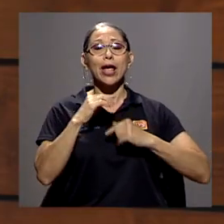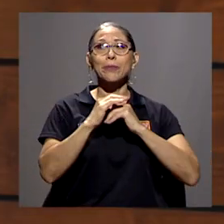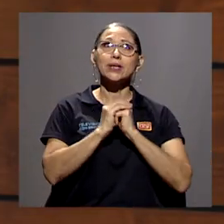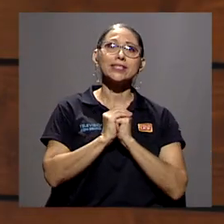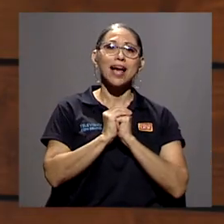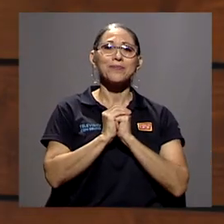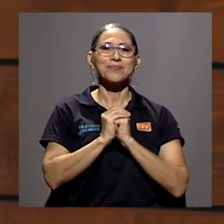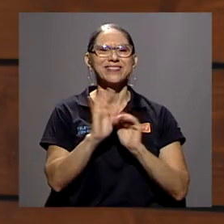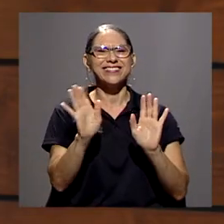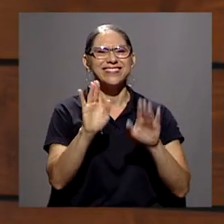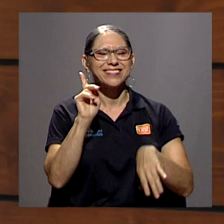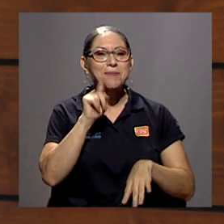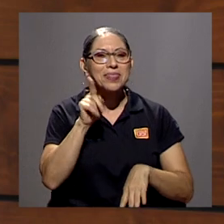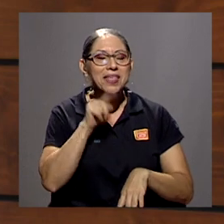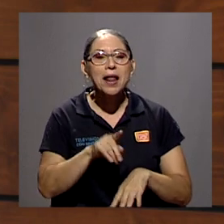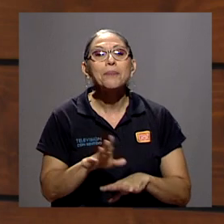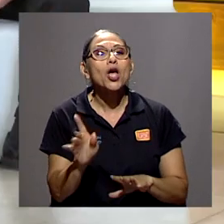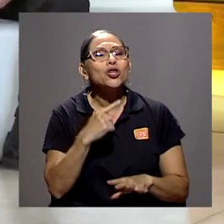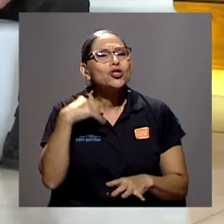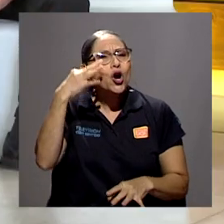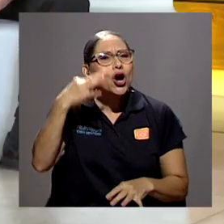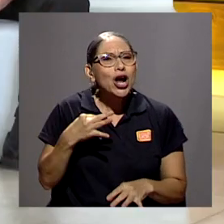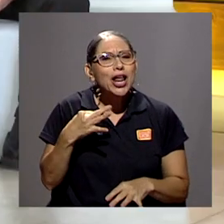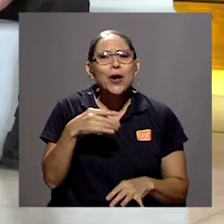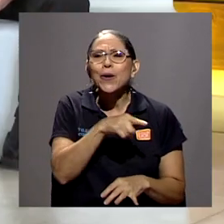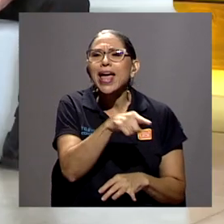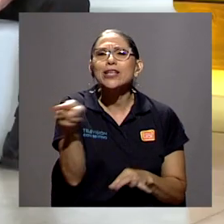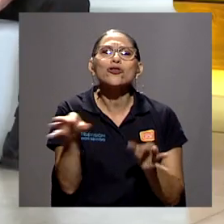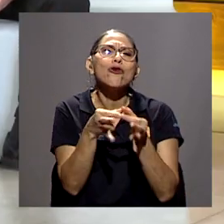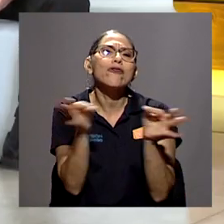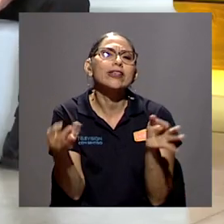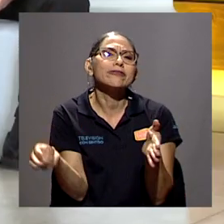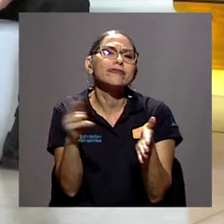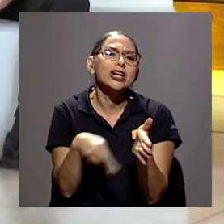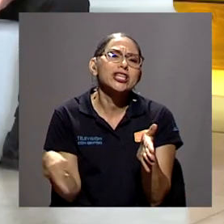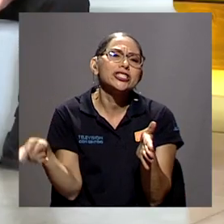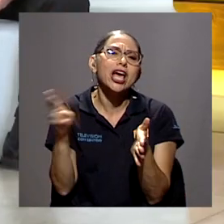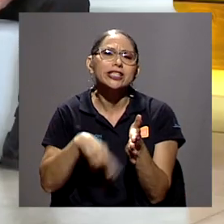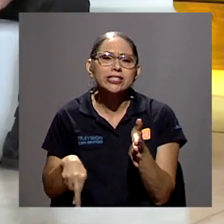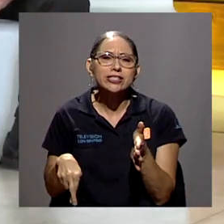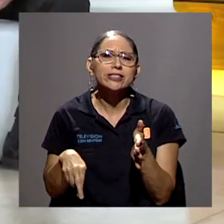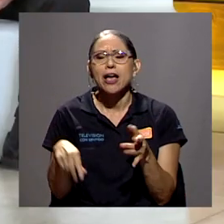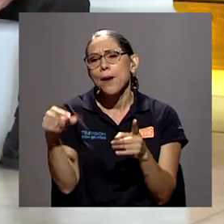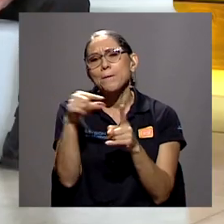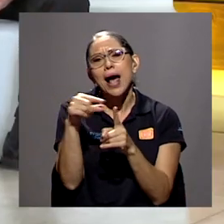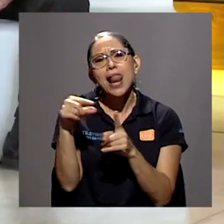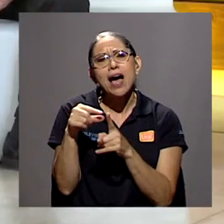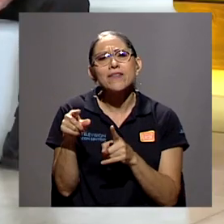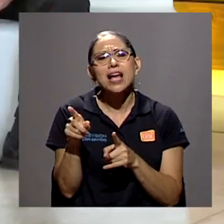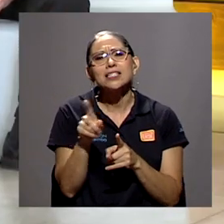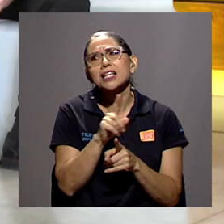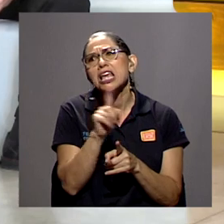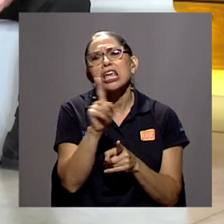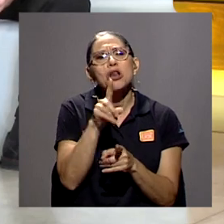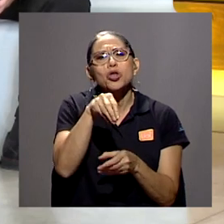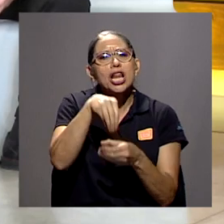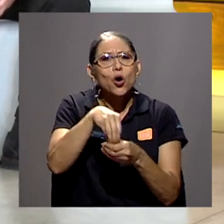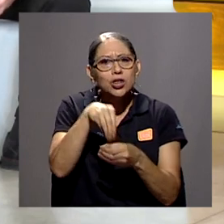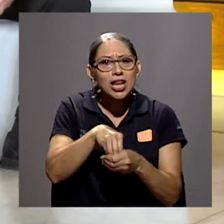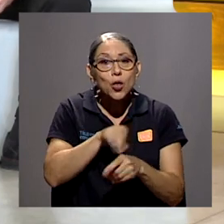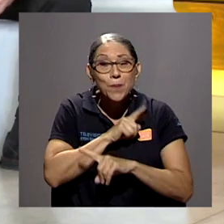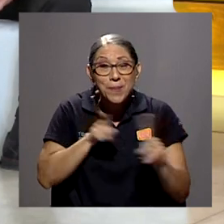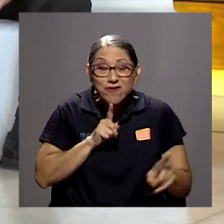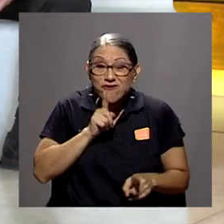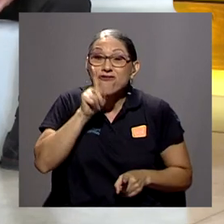mentira yo creo que todos esos son clichés esos son palabras que no no tienen contenido en la